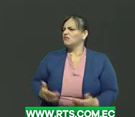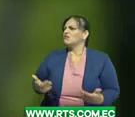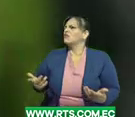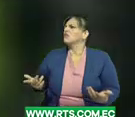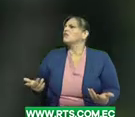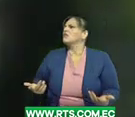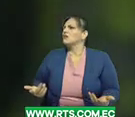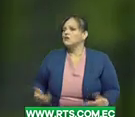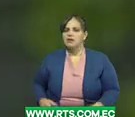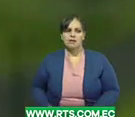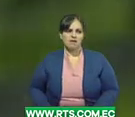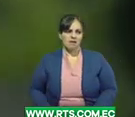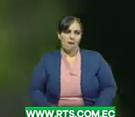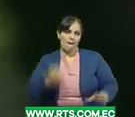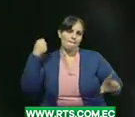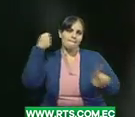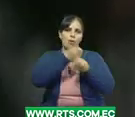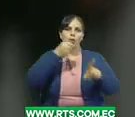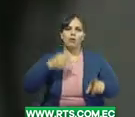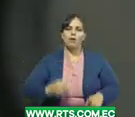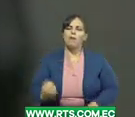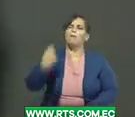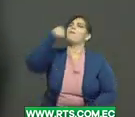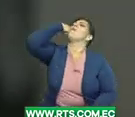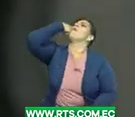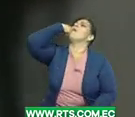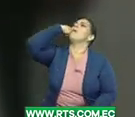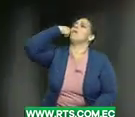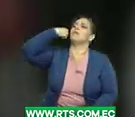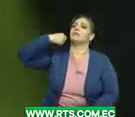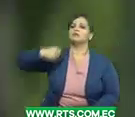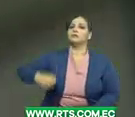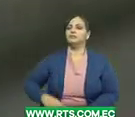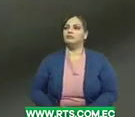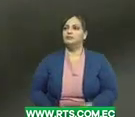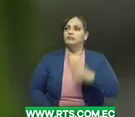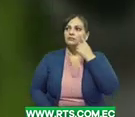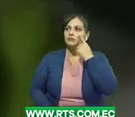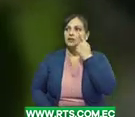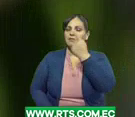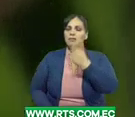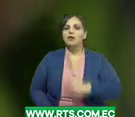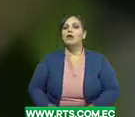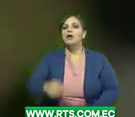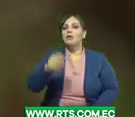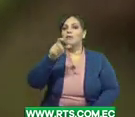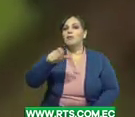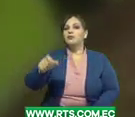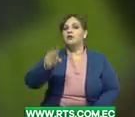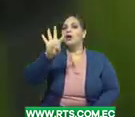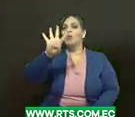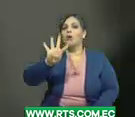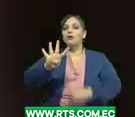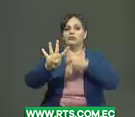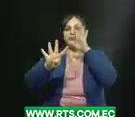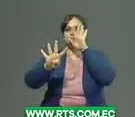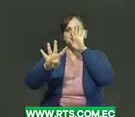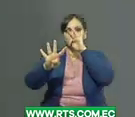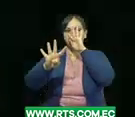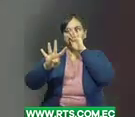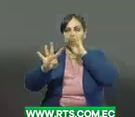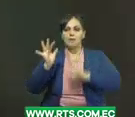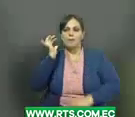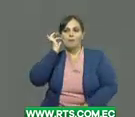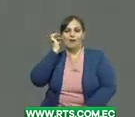se observa a 4 agentes de la AMT. Uno de ellos es una mujer que emite una multa al ciudadano. Y